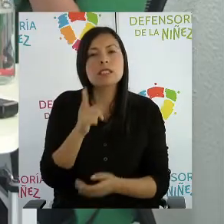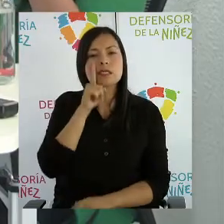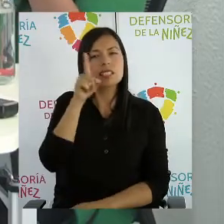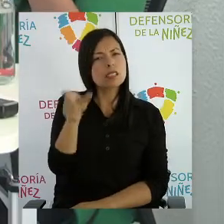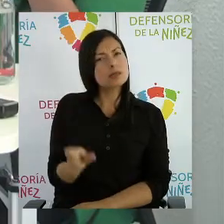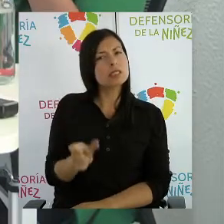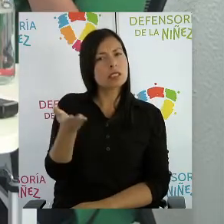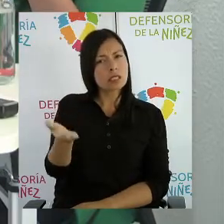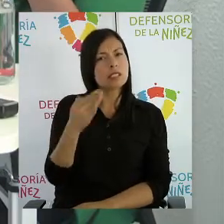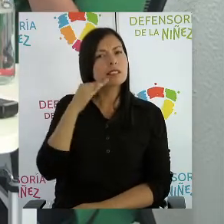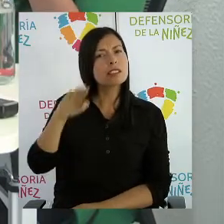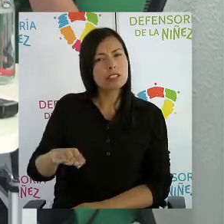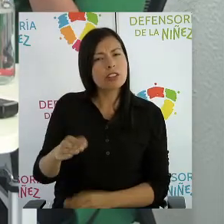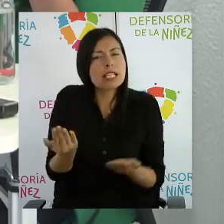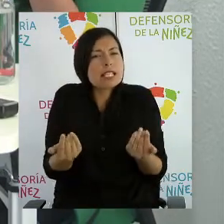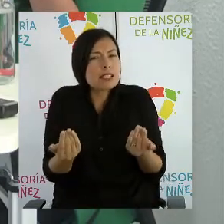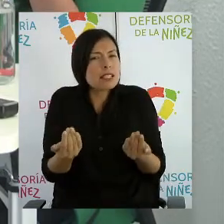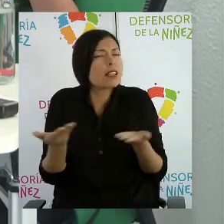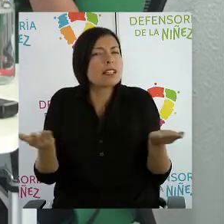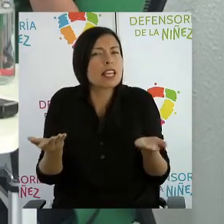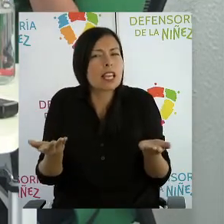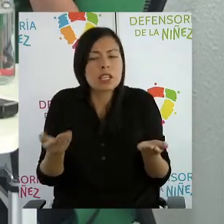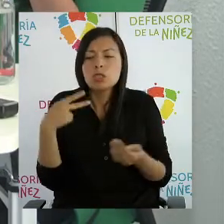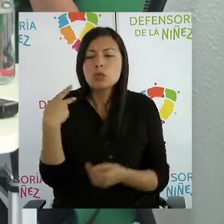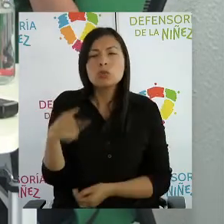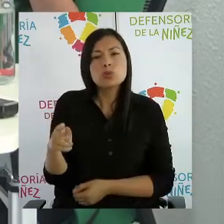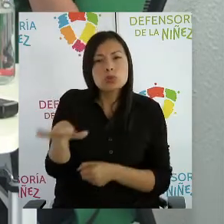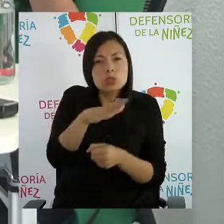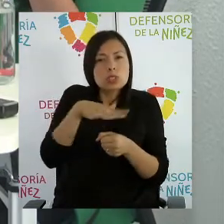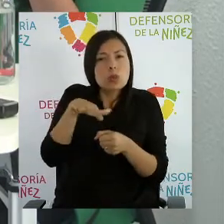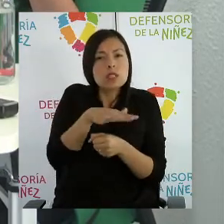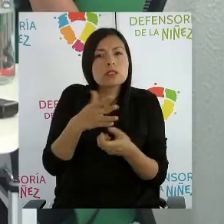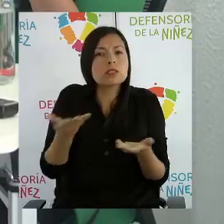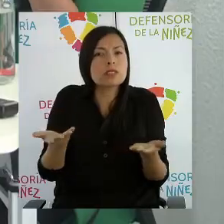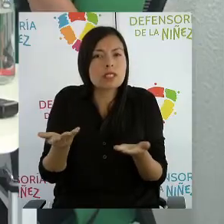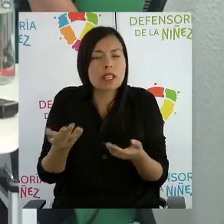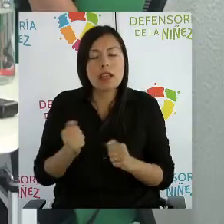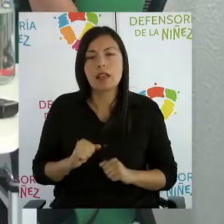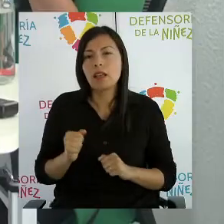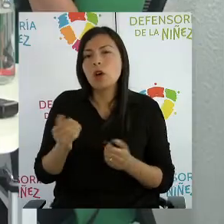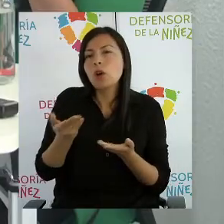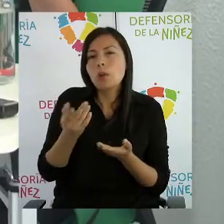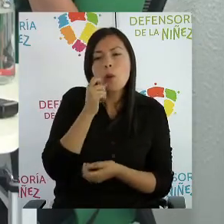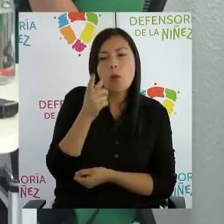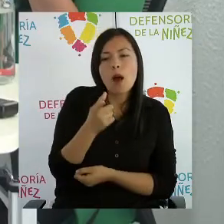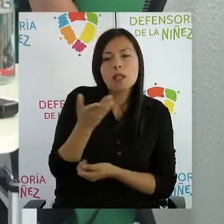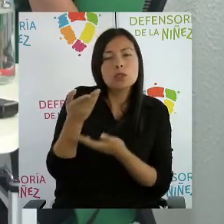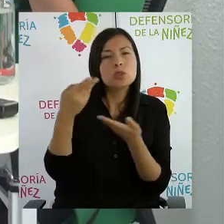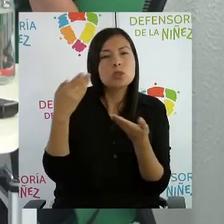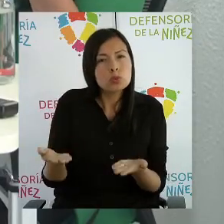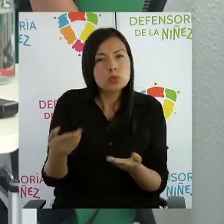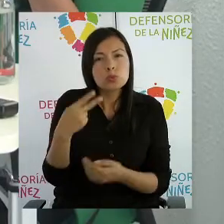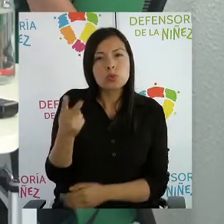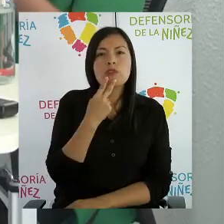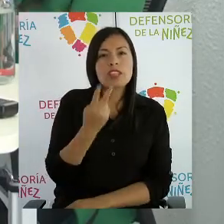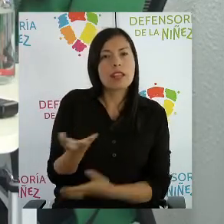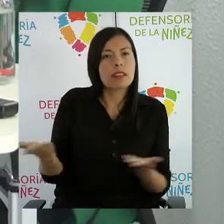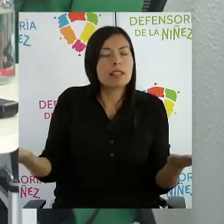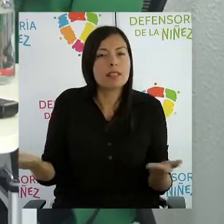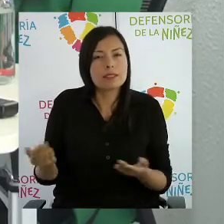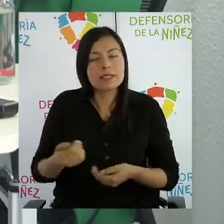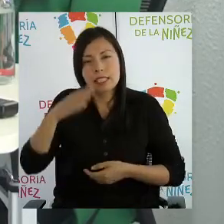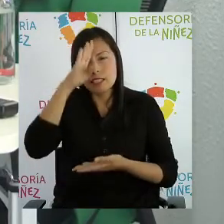necesidades tiene, qué situaciones tanto personales como contextuales implican cuál es su real interés superior